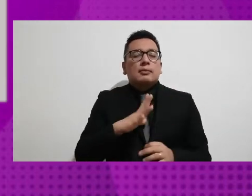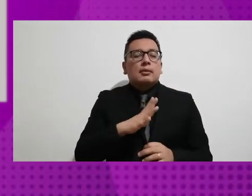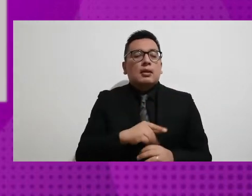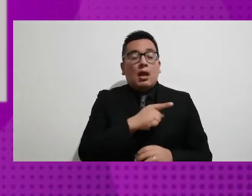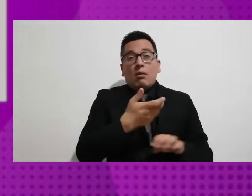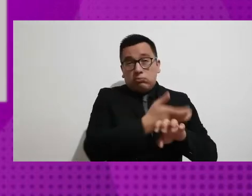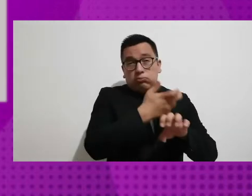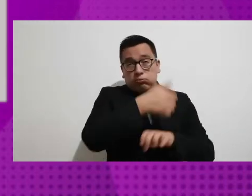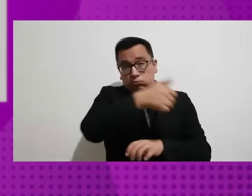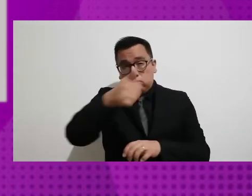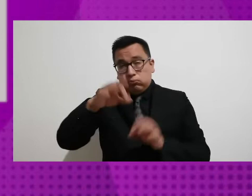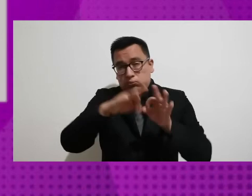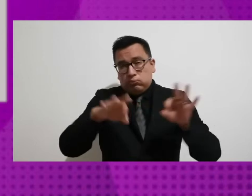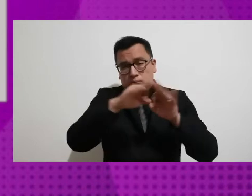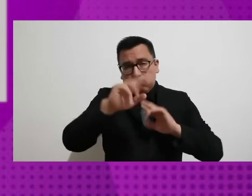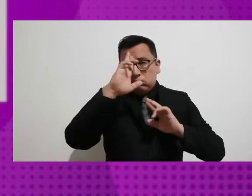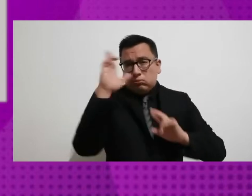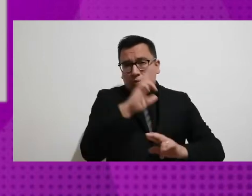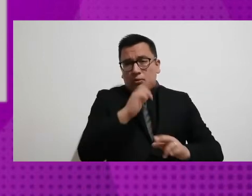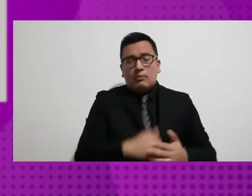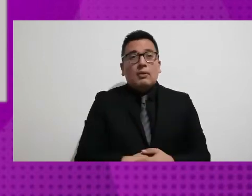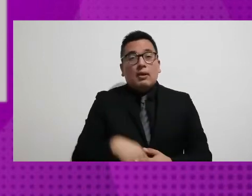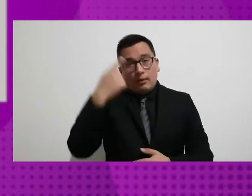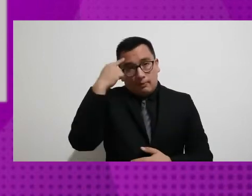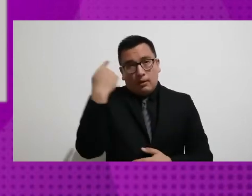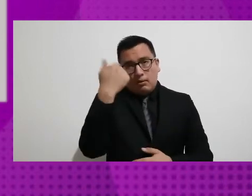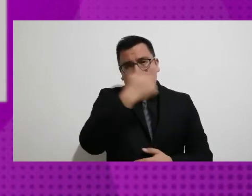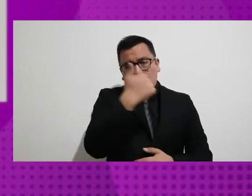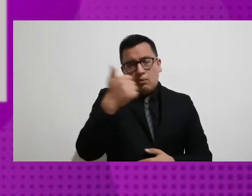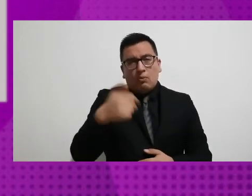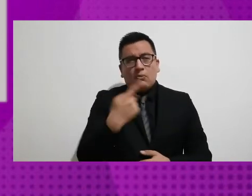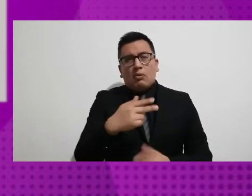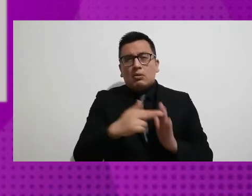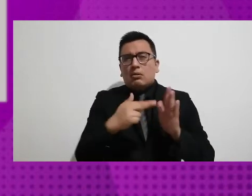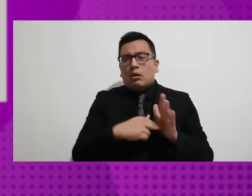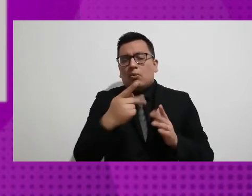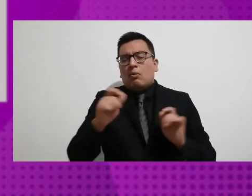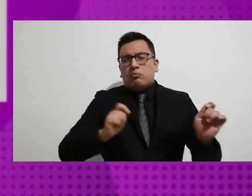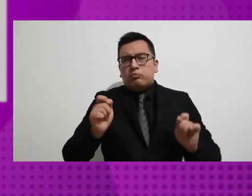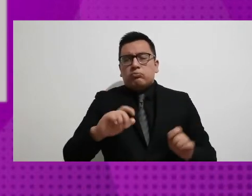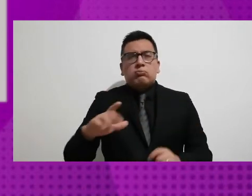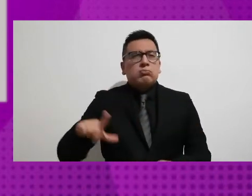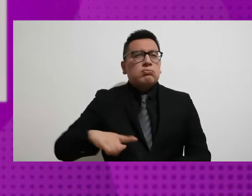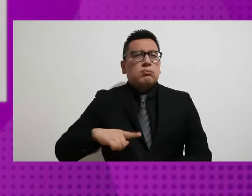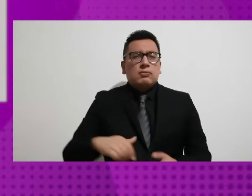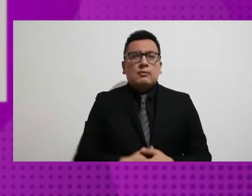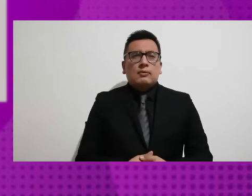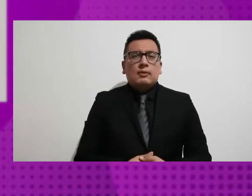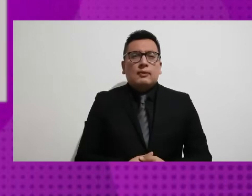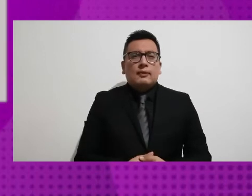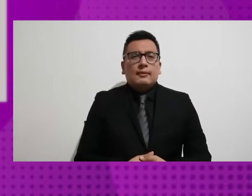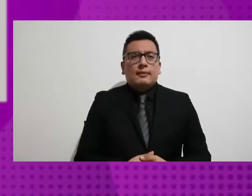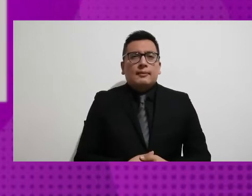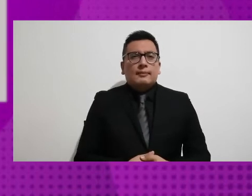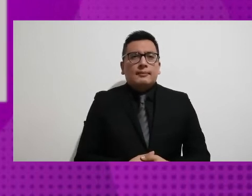los Estados que integran el Estado federal, lo que les permite autogobernarse y autodeterminarse,